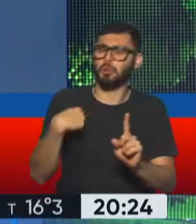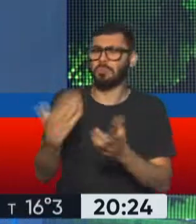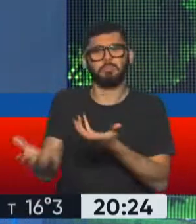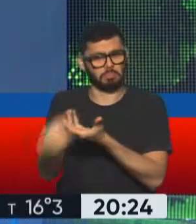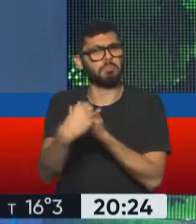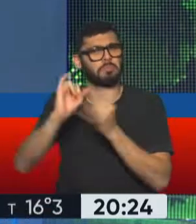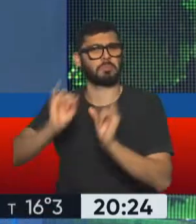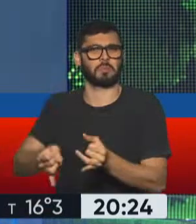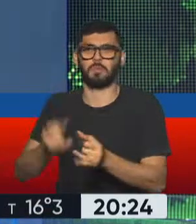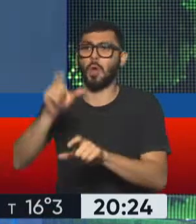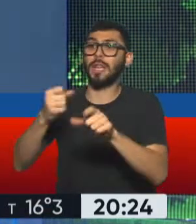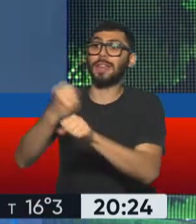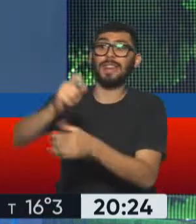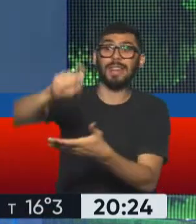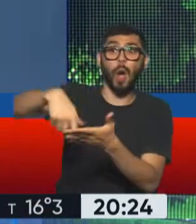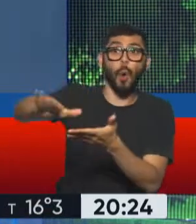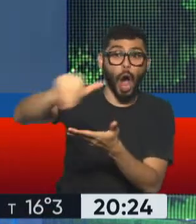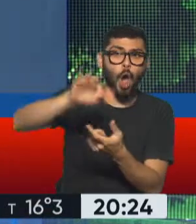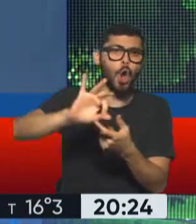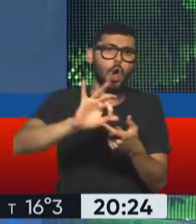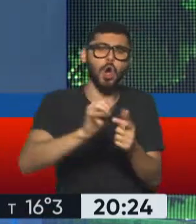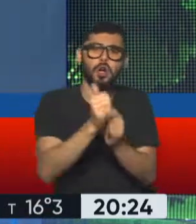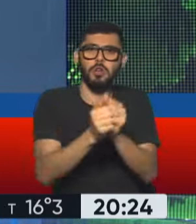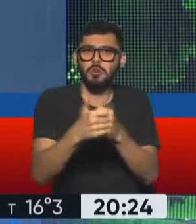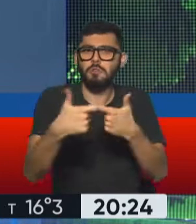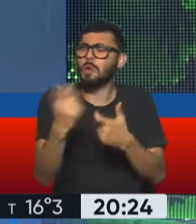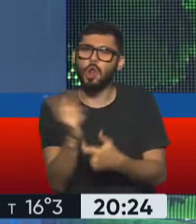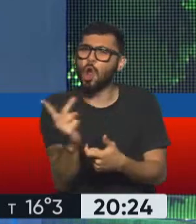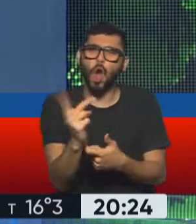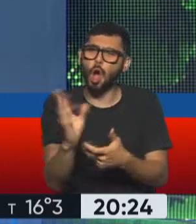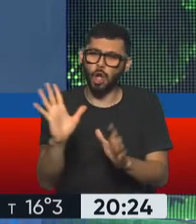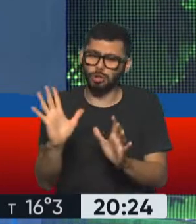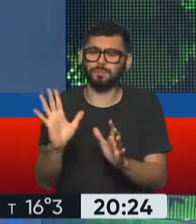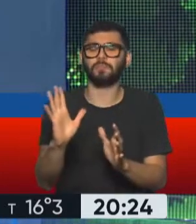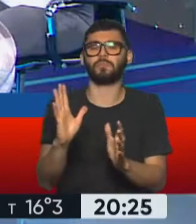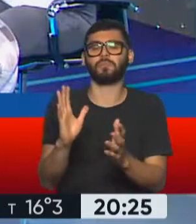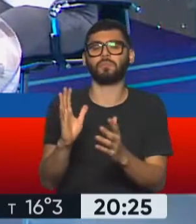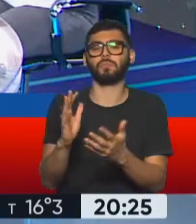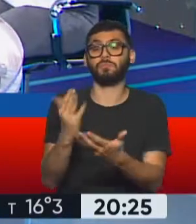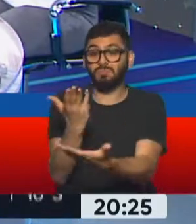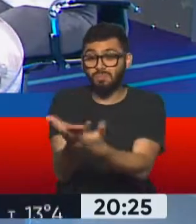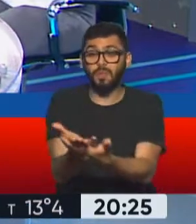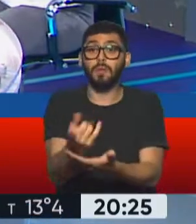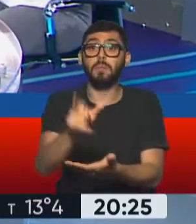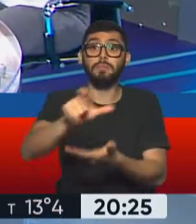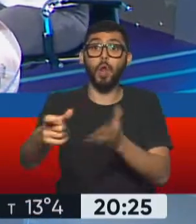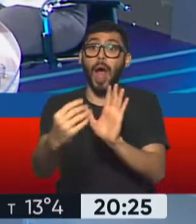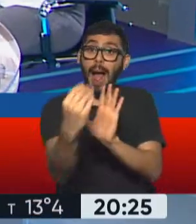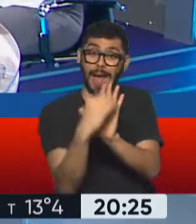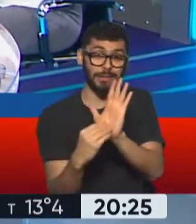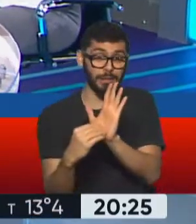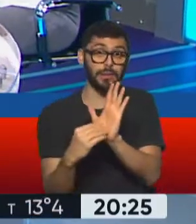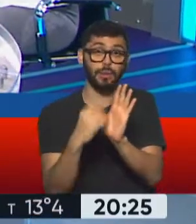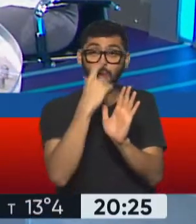si a su vez contratan trabajadores. Y lo que hacemos es otorgarle el programa a quienes se inscriban y